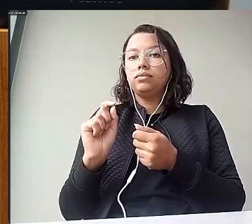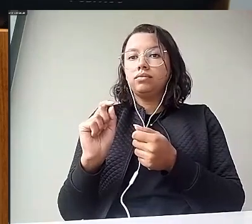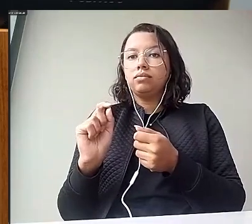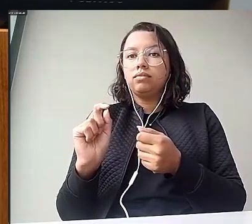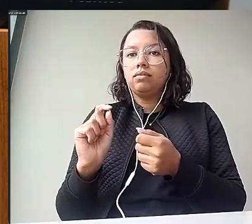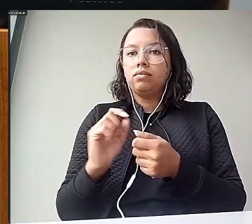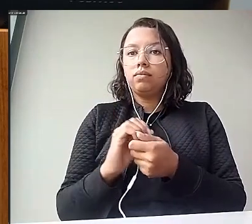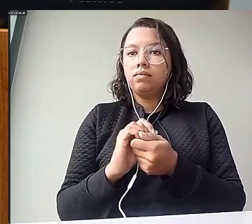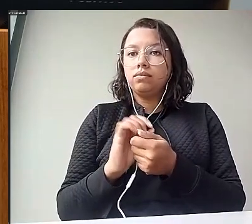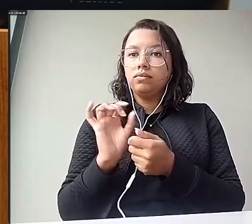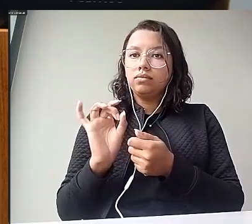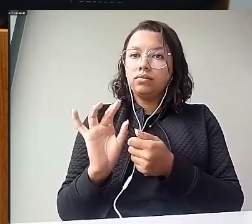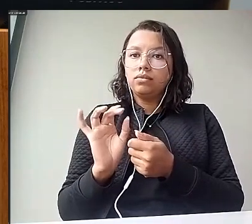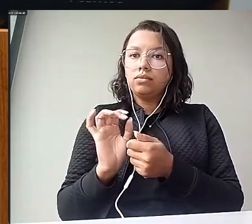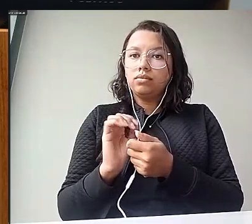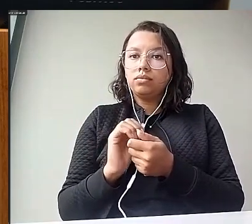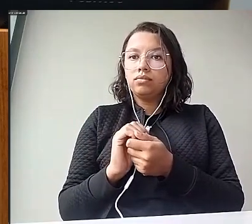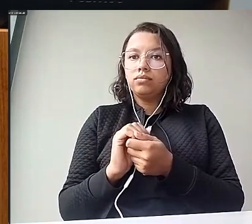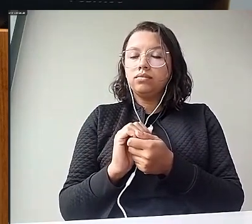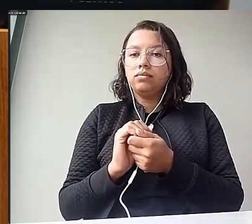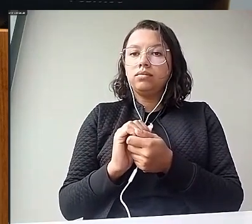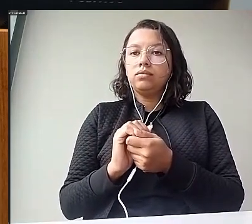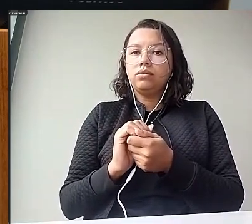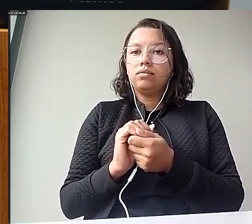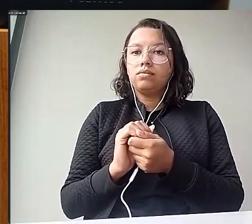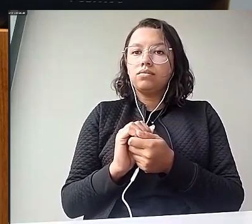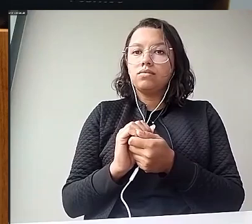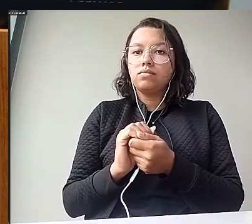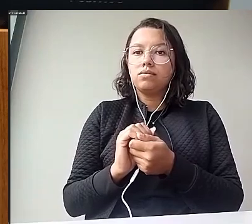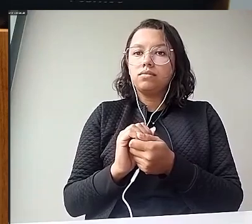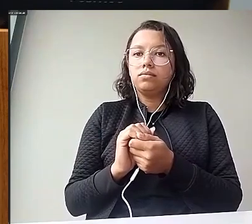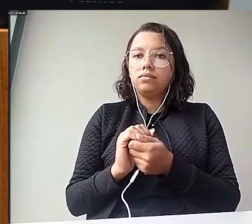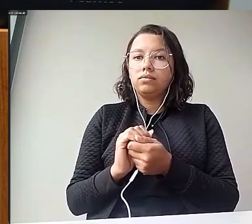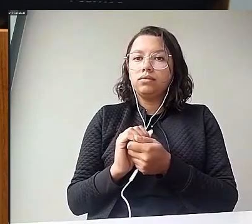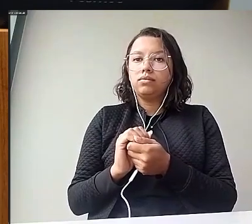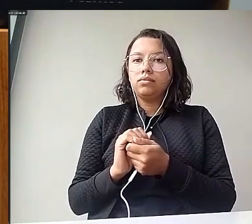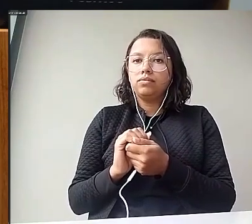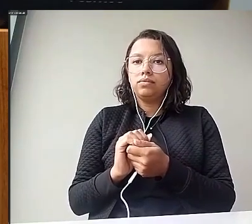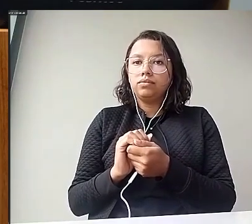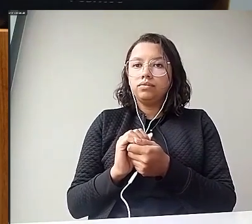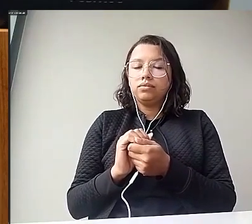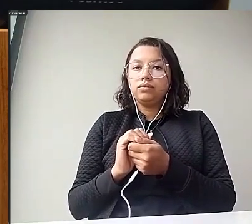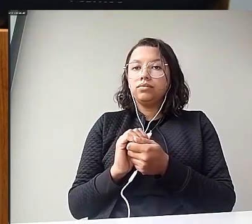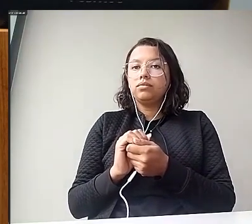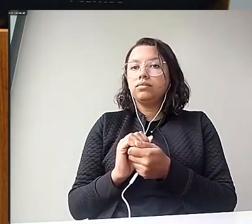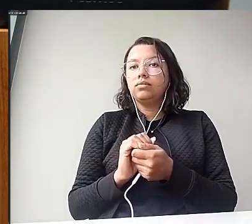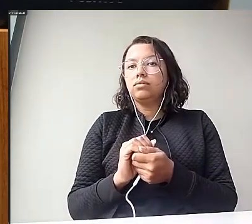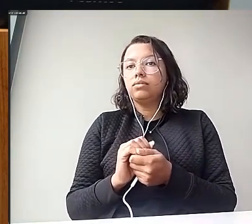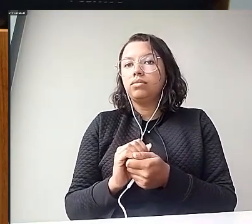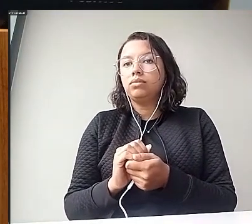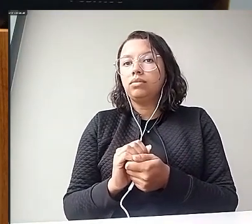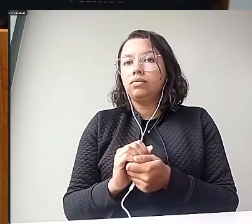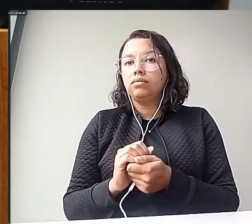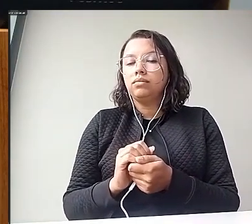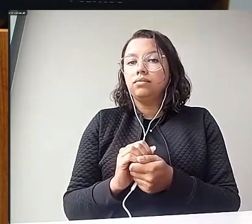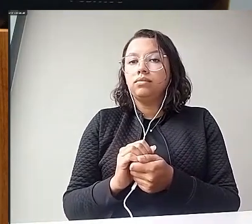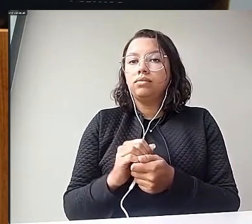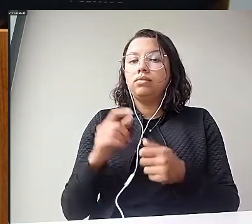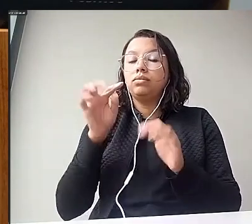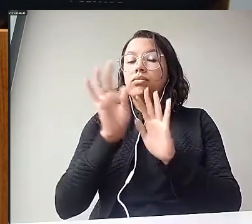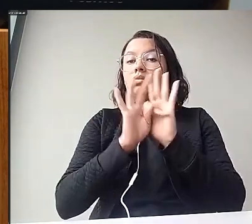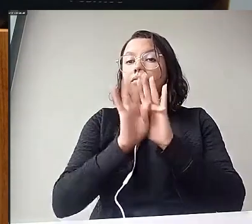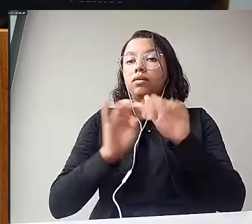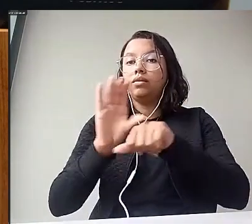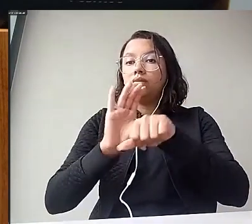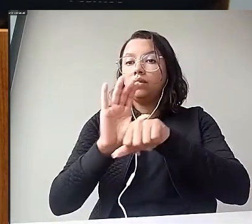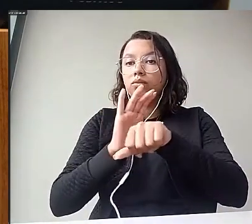solamente añadido al problema y no he propuesto ninguna solución, y,